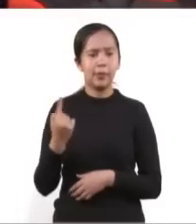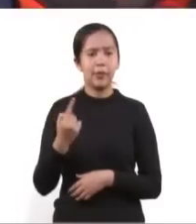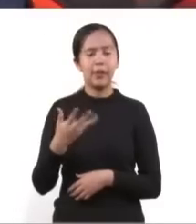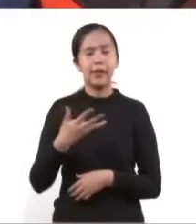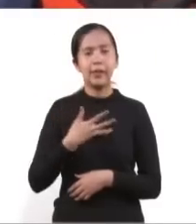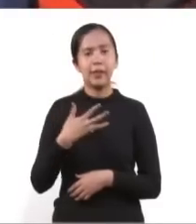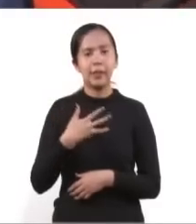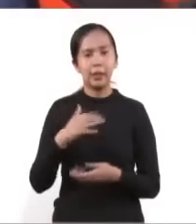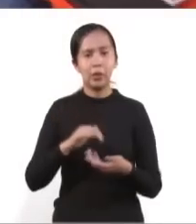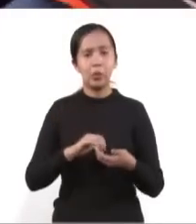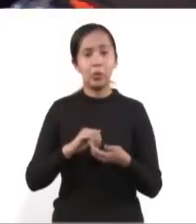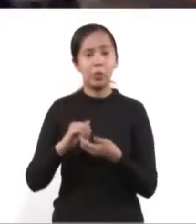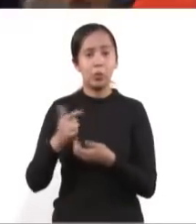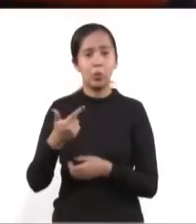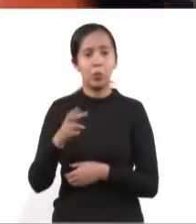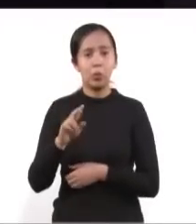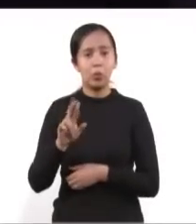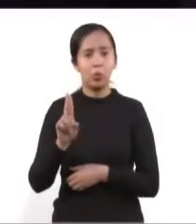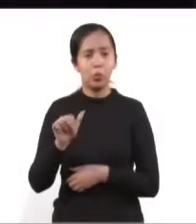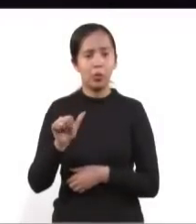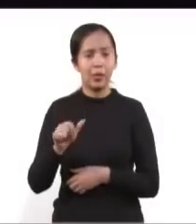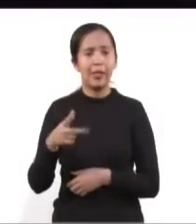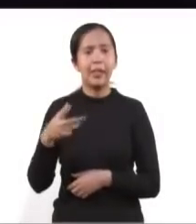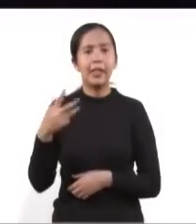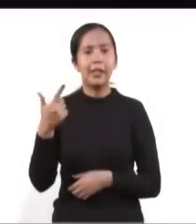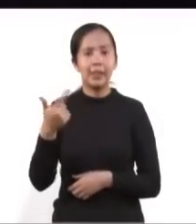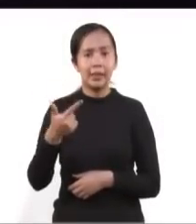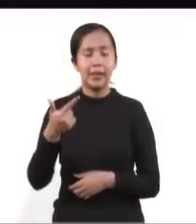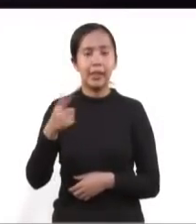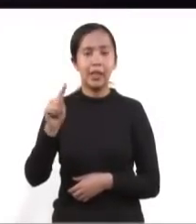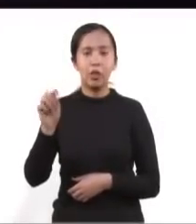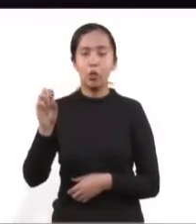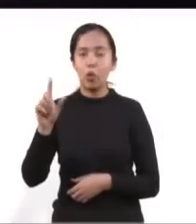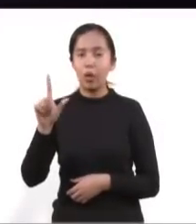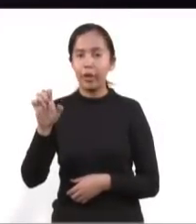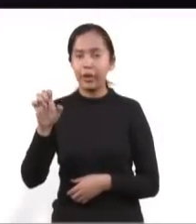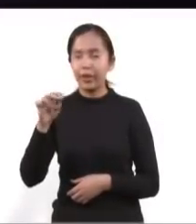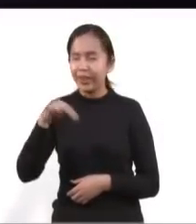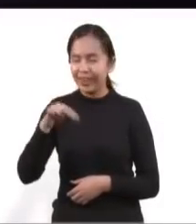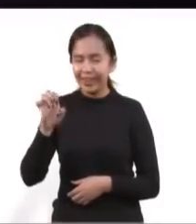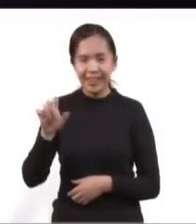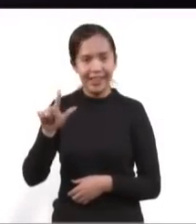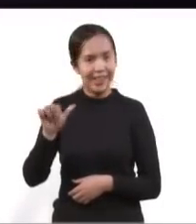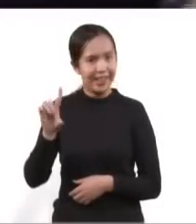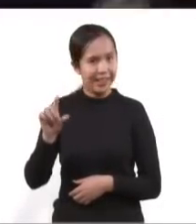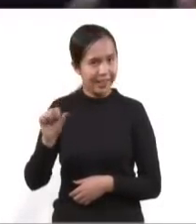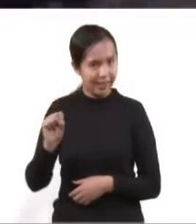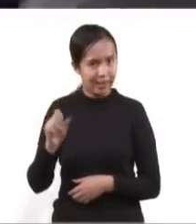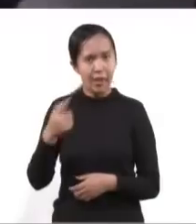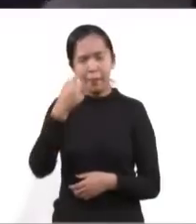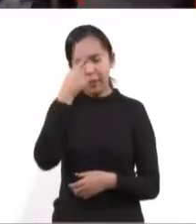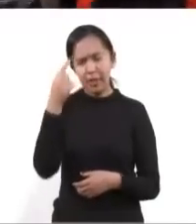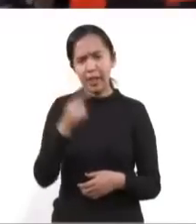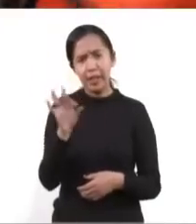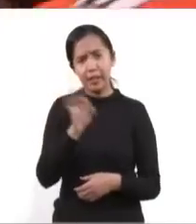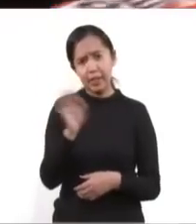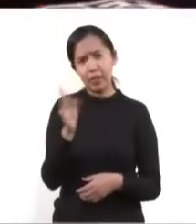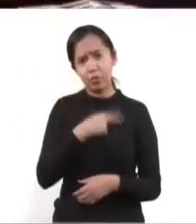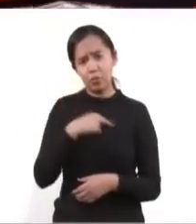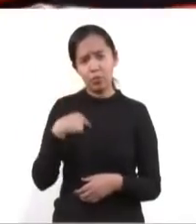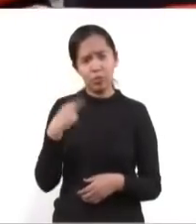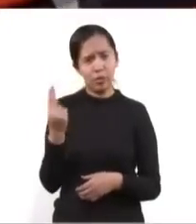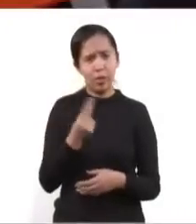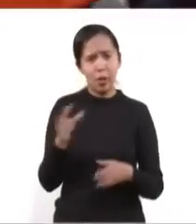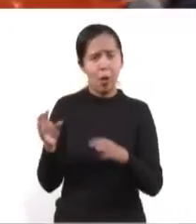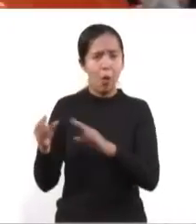Tenemos una grúa viajera de 7 toneladas. Esa nos permite, en caso de ser necesario, mover algún elemento a través de la grúa.